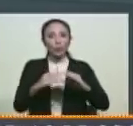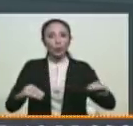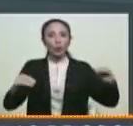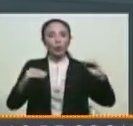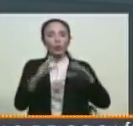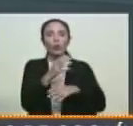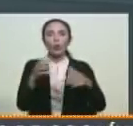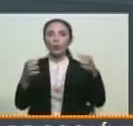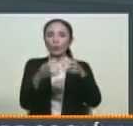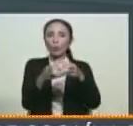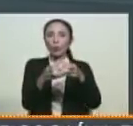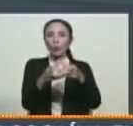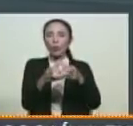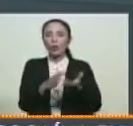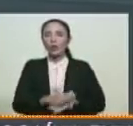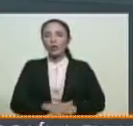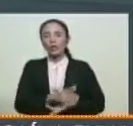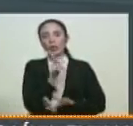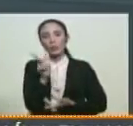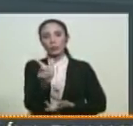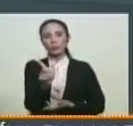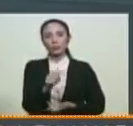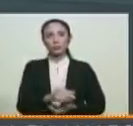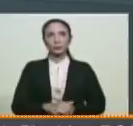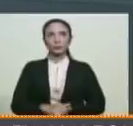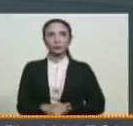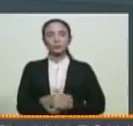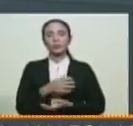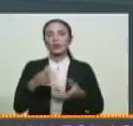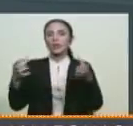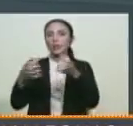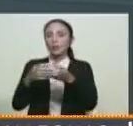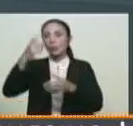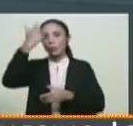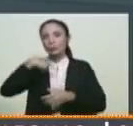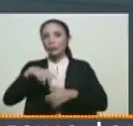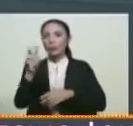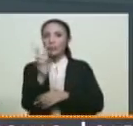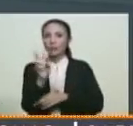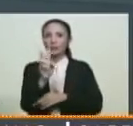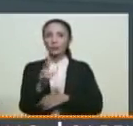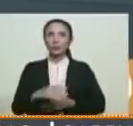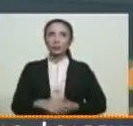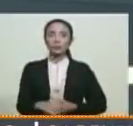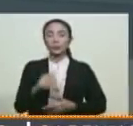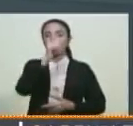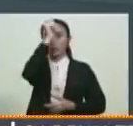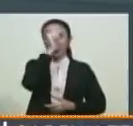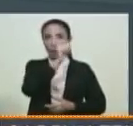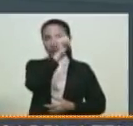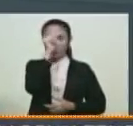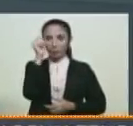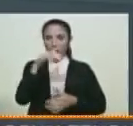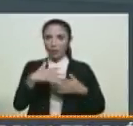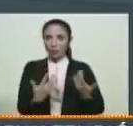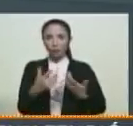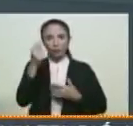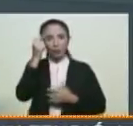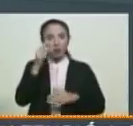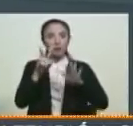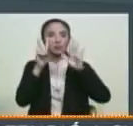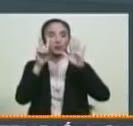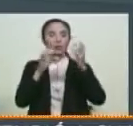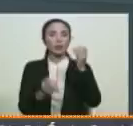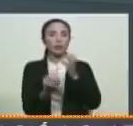Gran Polo Patriótico y del Movimiento Somos Venezuela, el próximo domingo llamo a toda